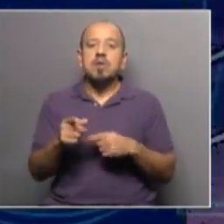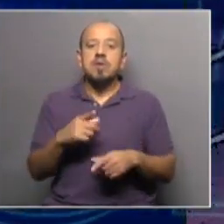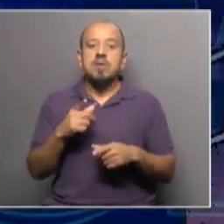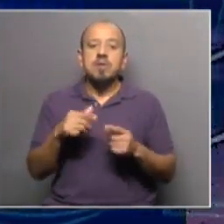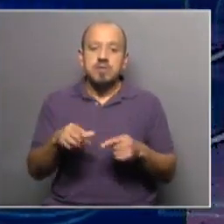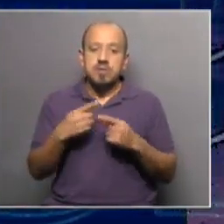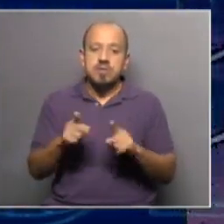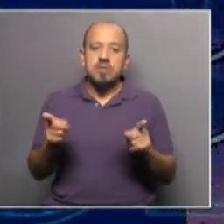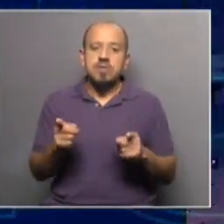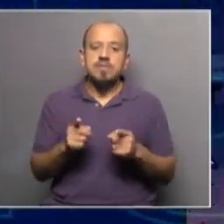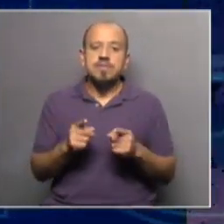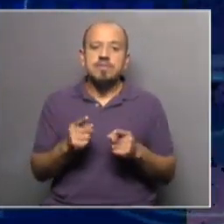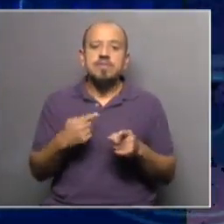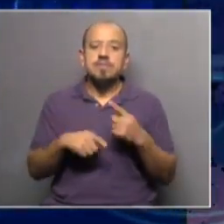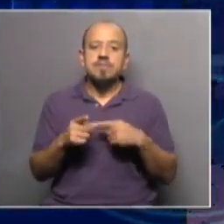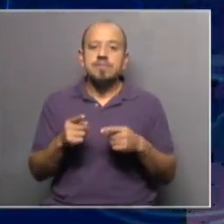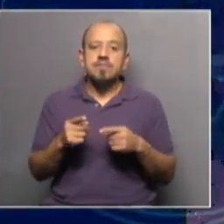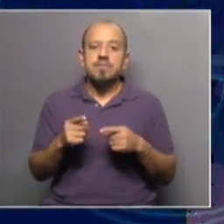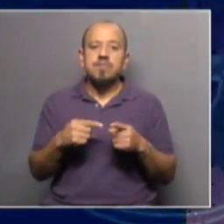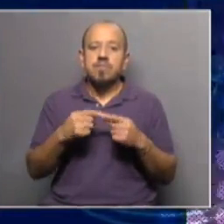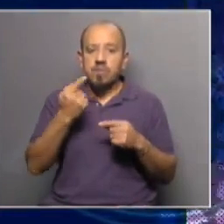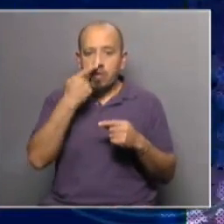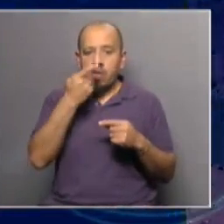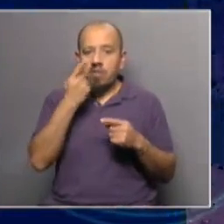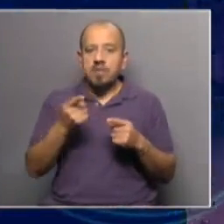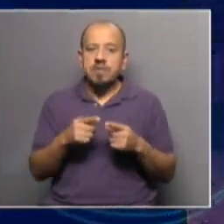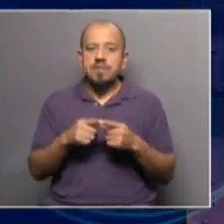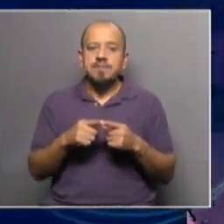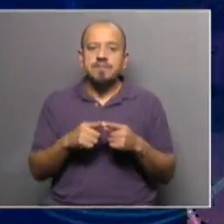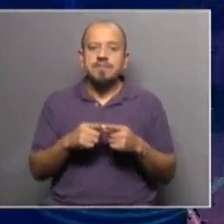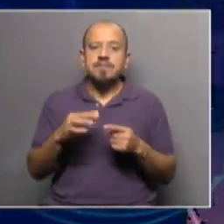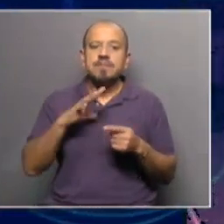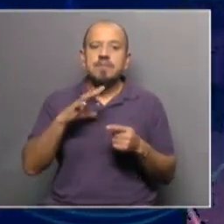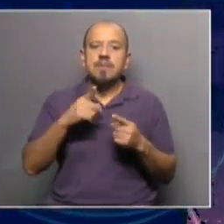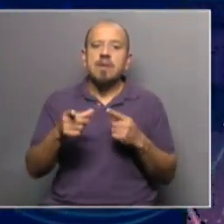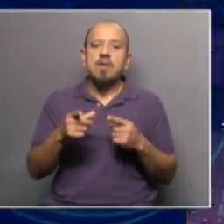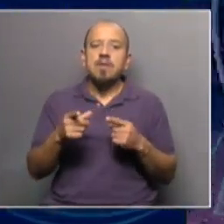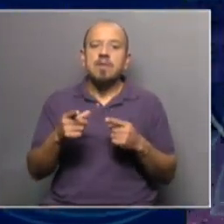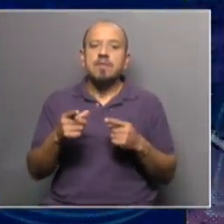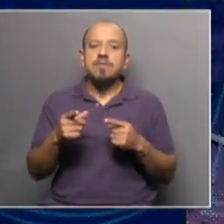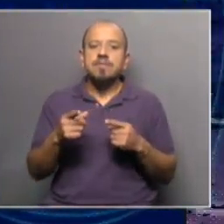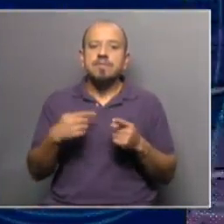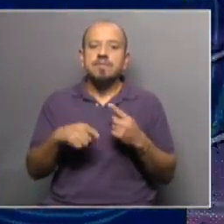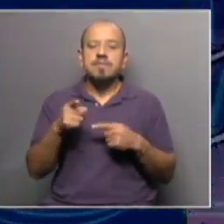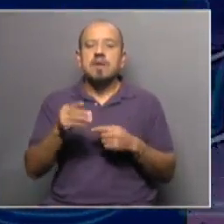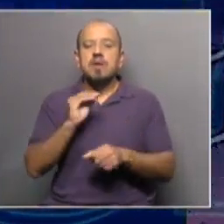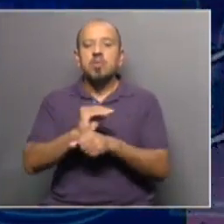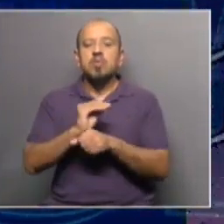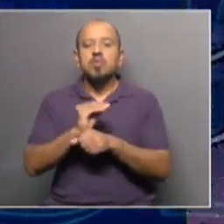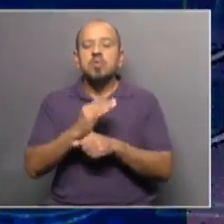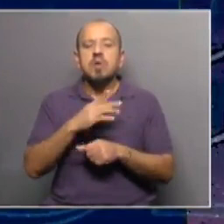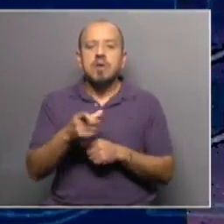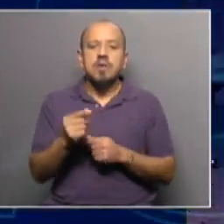nuevo. Totalmente. Entonces son fenómenos interesantes de abordar también. ¿Y qué casos específicos van a abordar en este curso? Bueno,